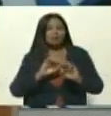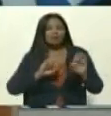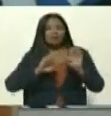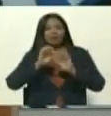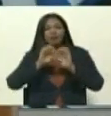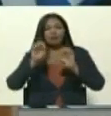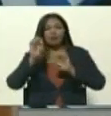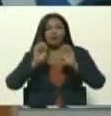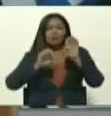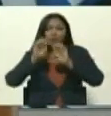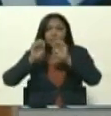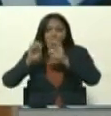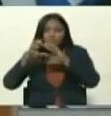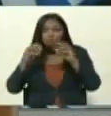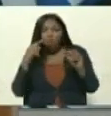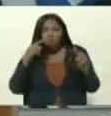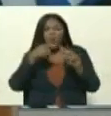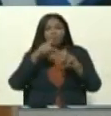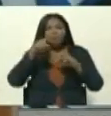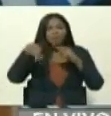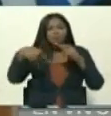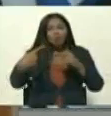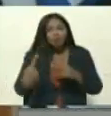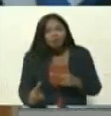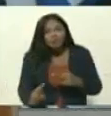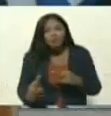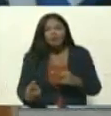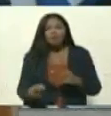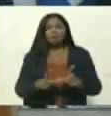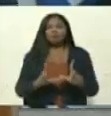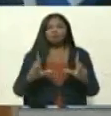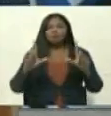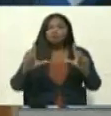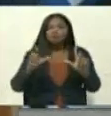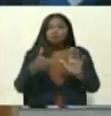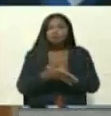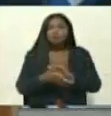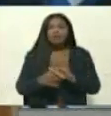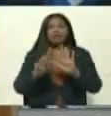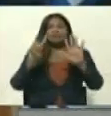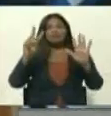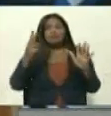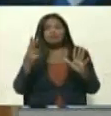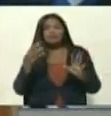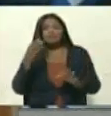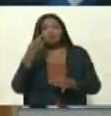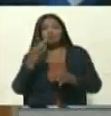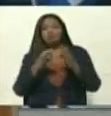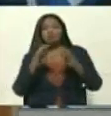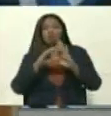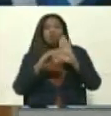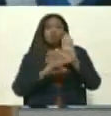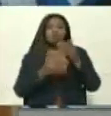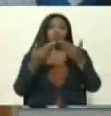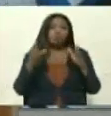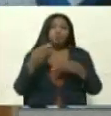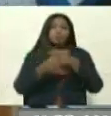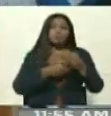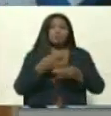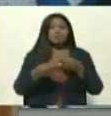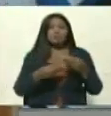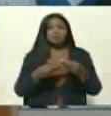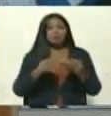especial podrán aspirar nuevamente a la titularidad en el 7º concurso público que se